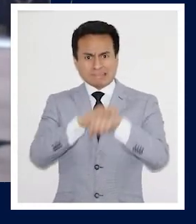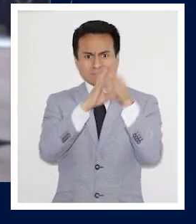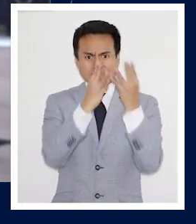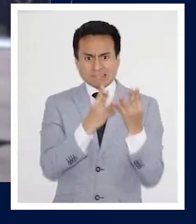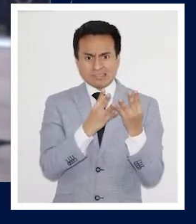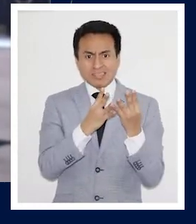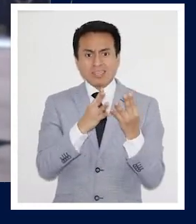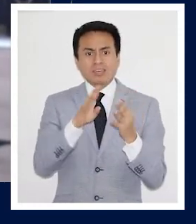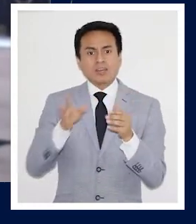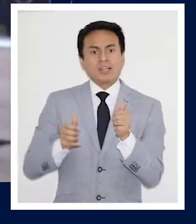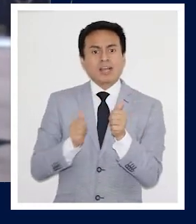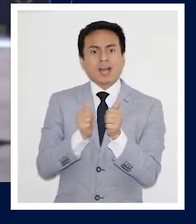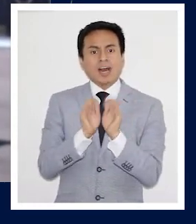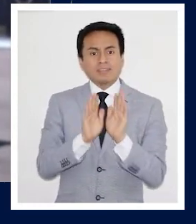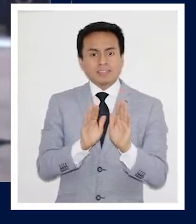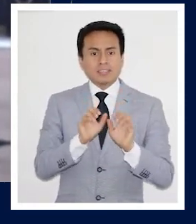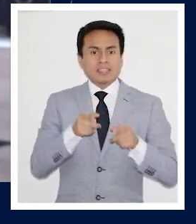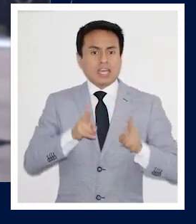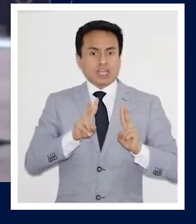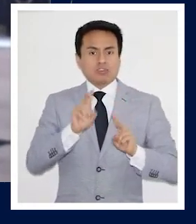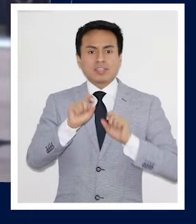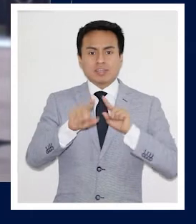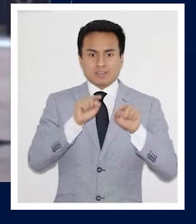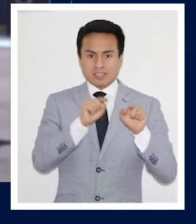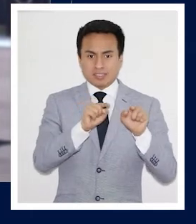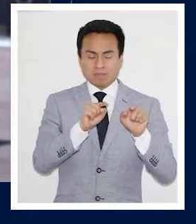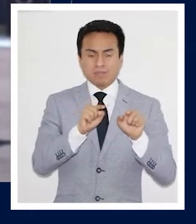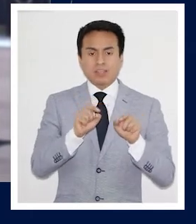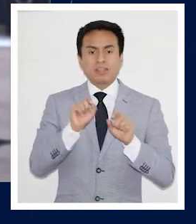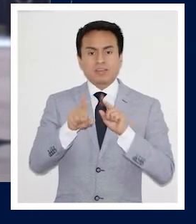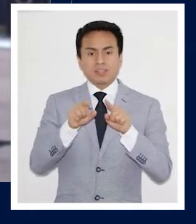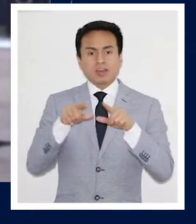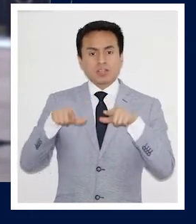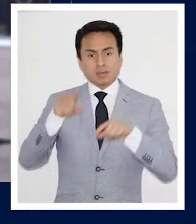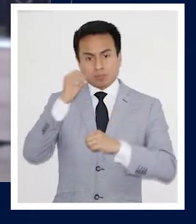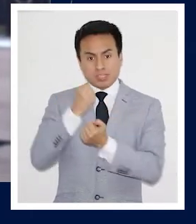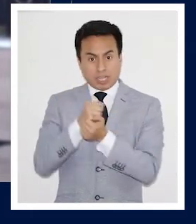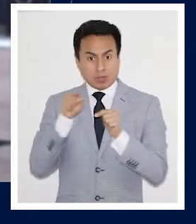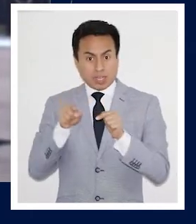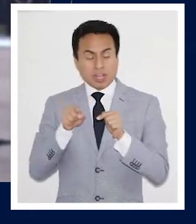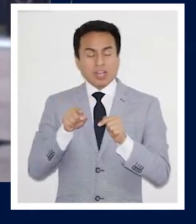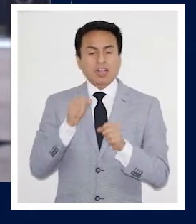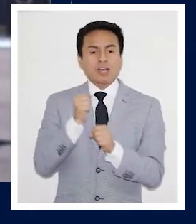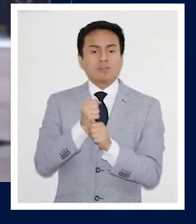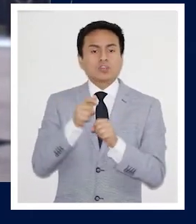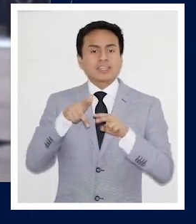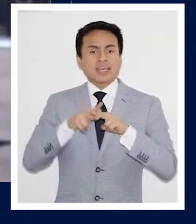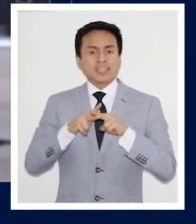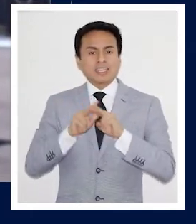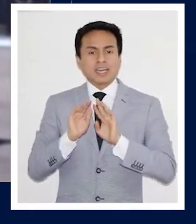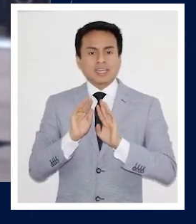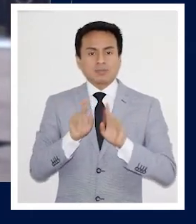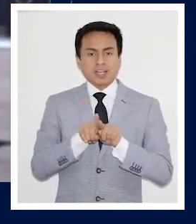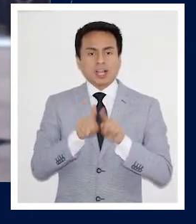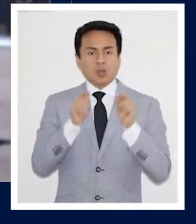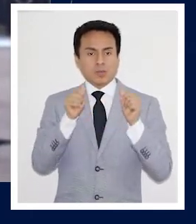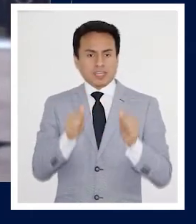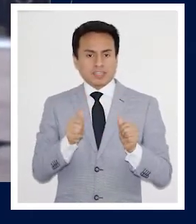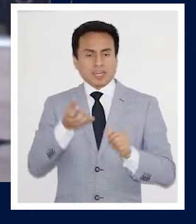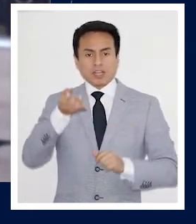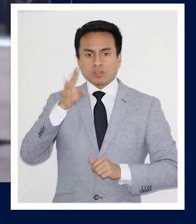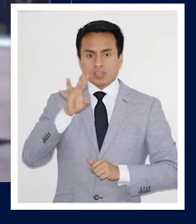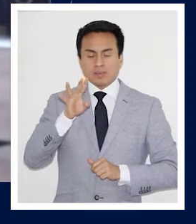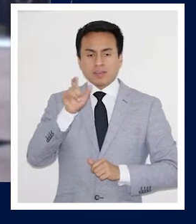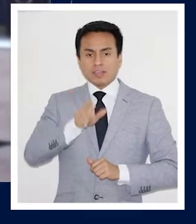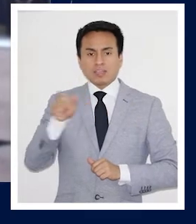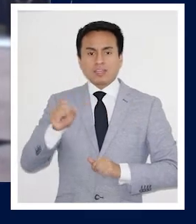privación de libertad forma parte del derecho a defensa. La defensa en la unidad policial es una labor técnica y por tanto una